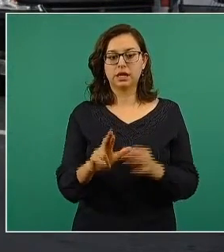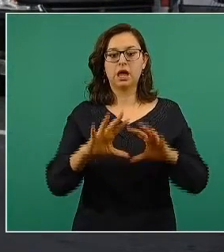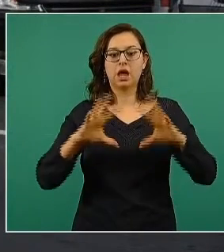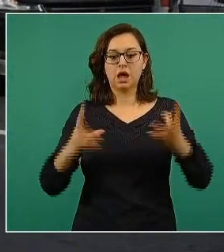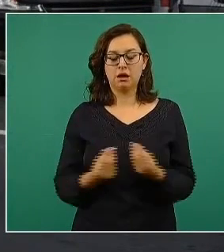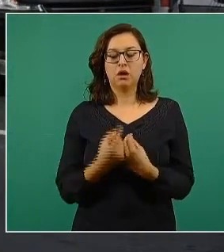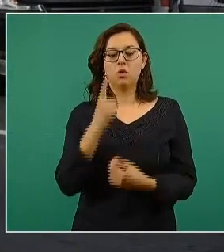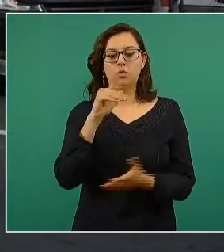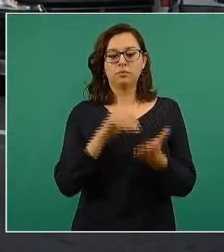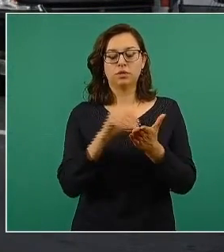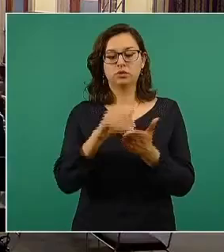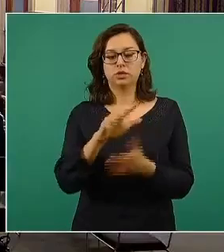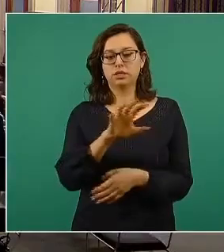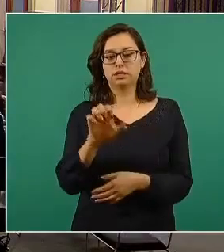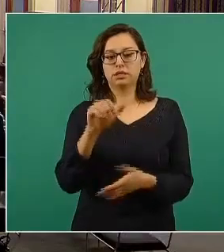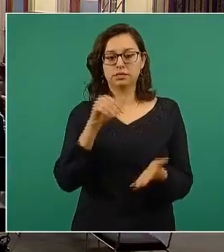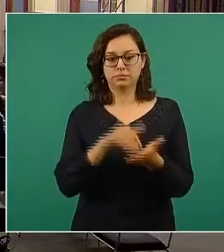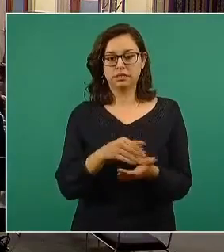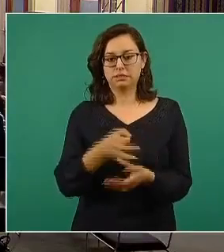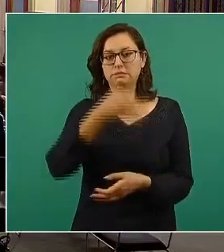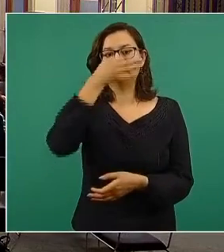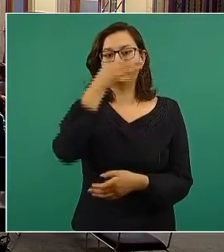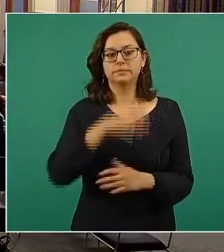a 1.500.000.